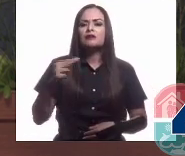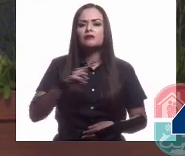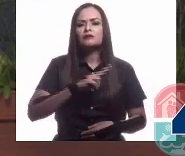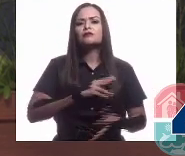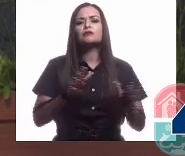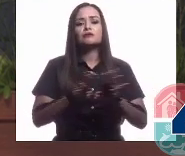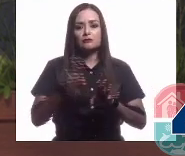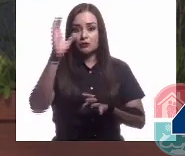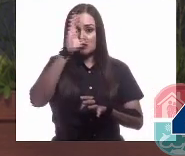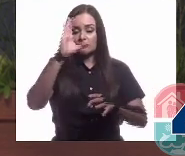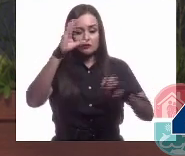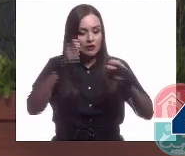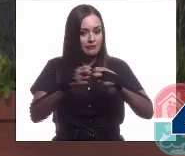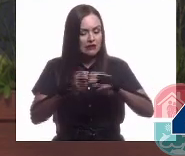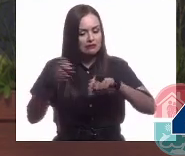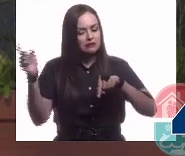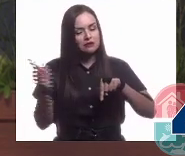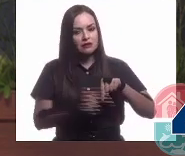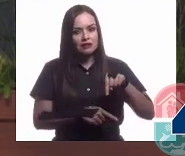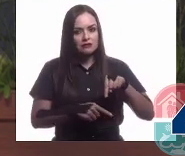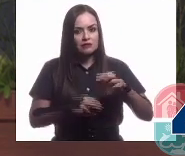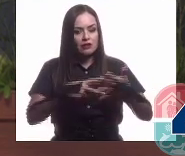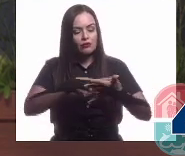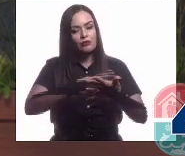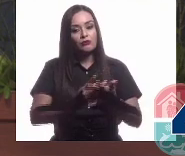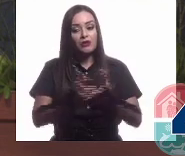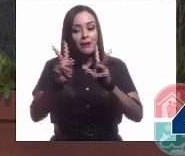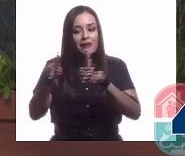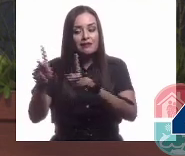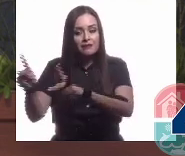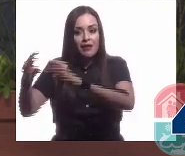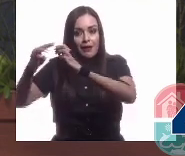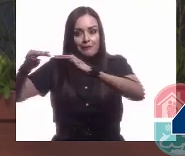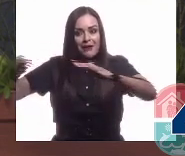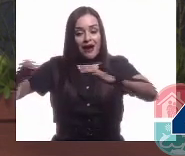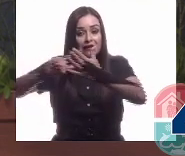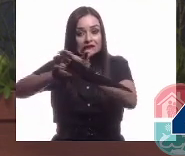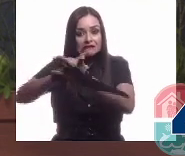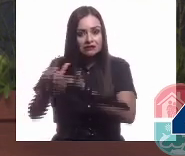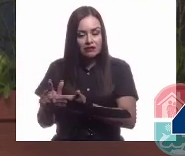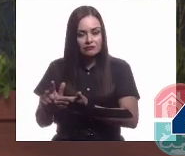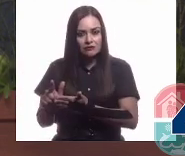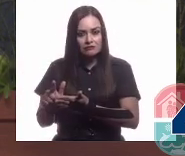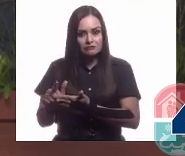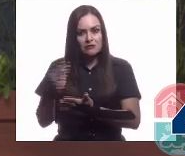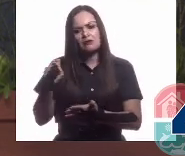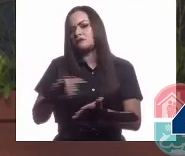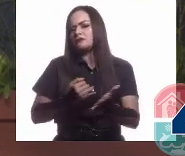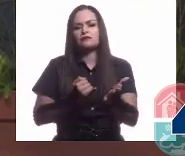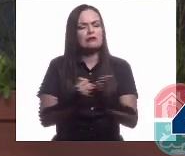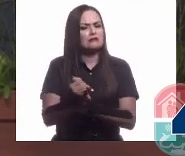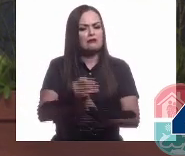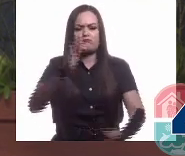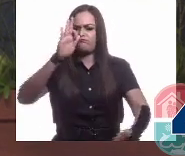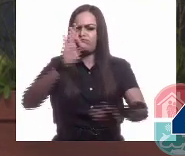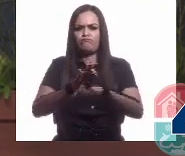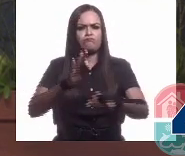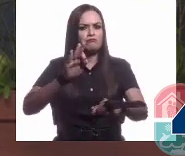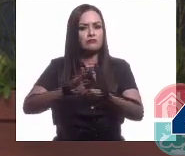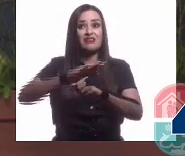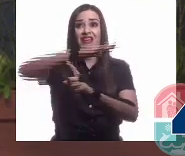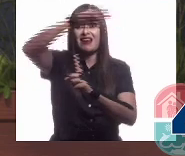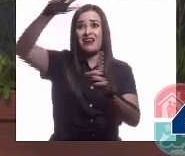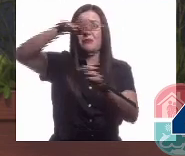del plástico, en impulsar un programa de playas y mares limpios. Estamos decididos a seguir defendiendo nuestro medio